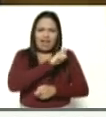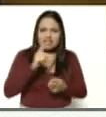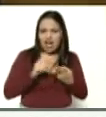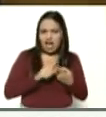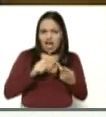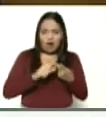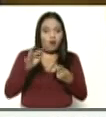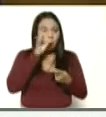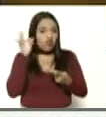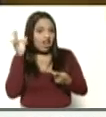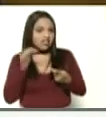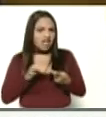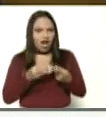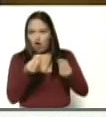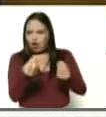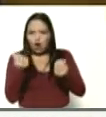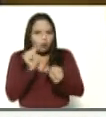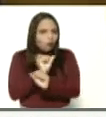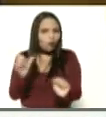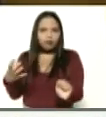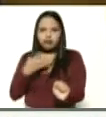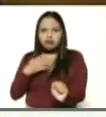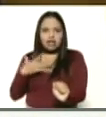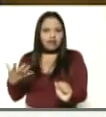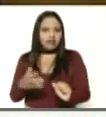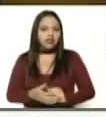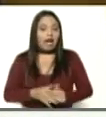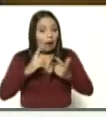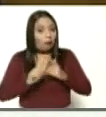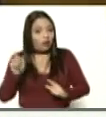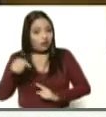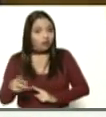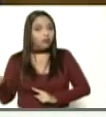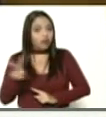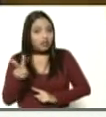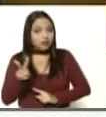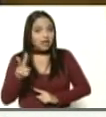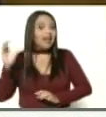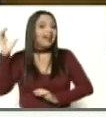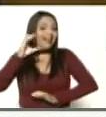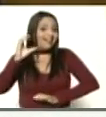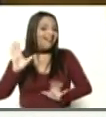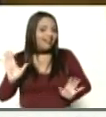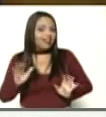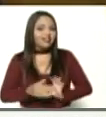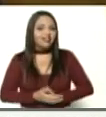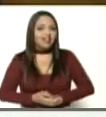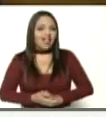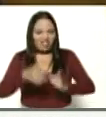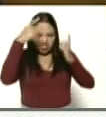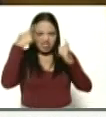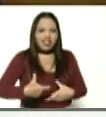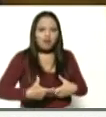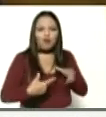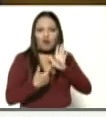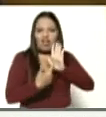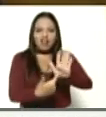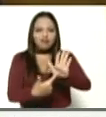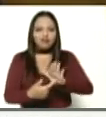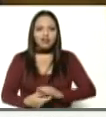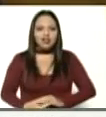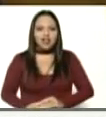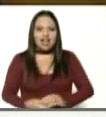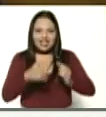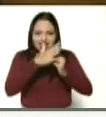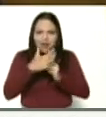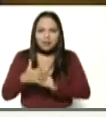Francia. Bueno, ¿cómo iba a ser esto? Y sin duda alguna, los caraqueños dimos el ejemplo ante el imperio